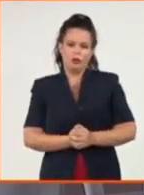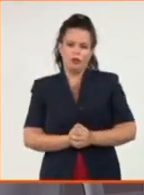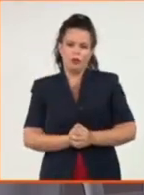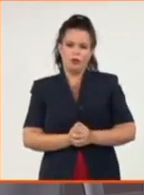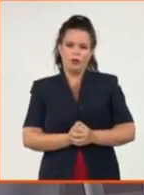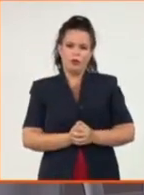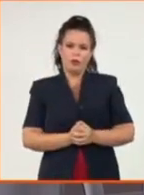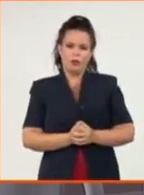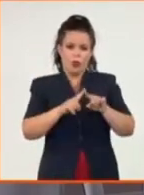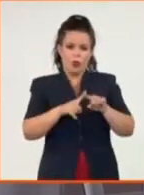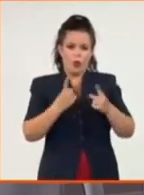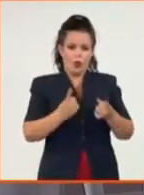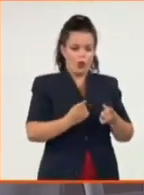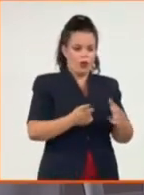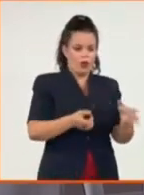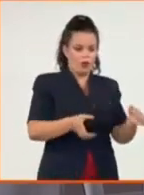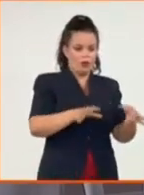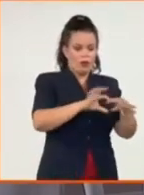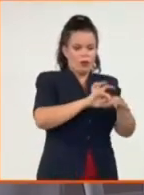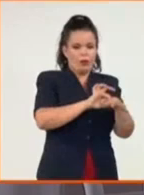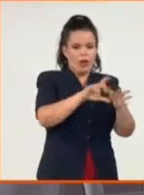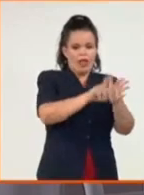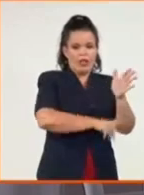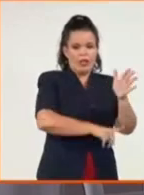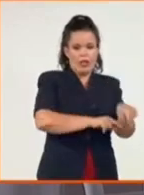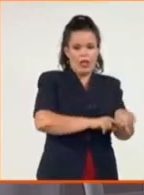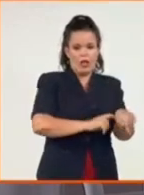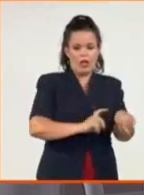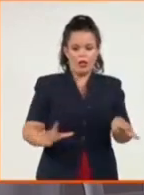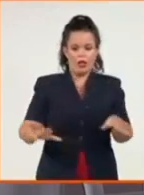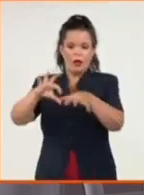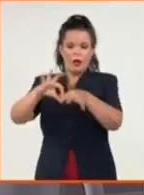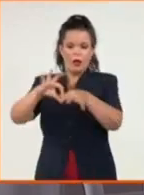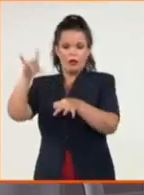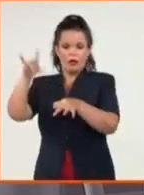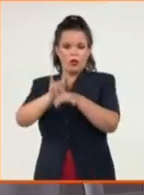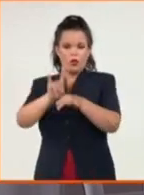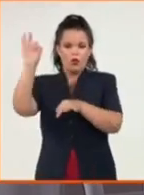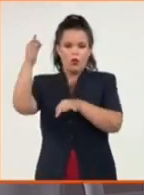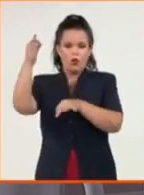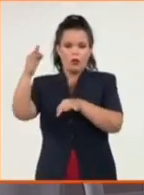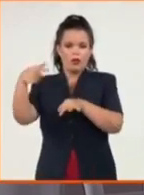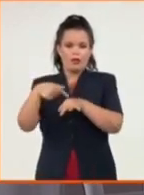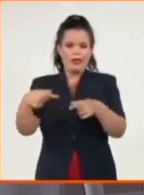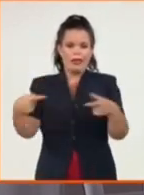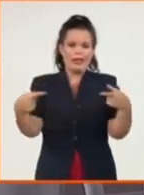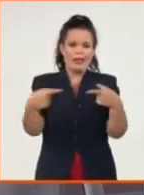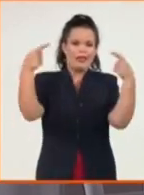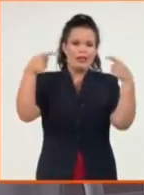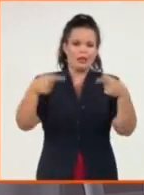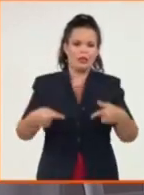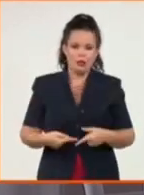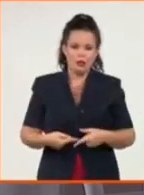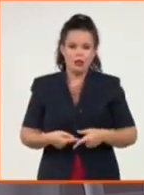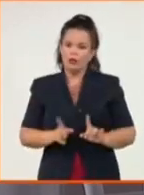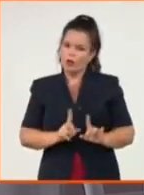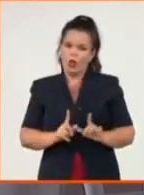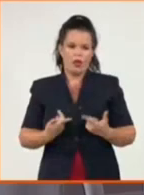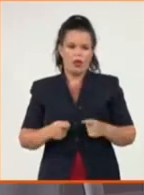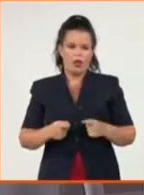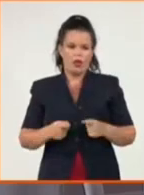de la red cuando se desee en sedes energiza entonces él pueda salir también debe contar con